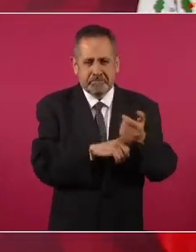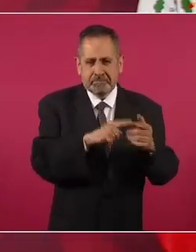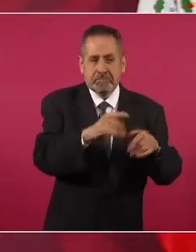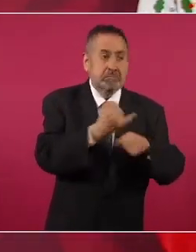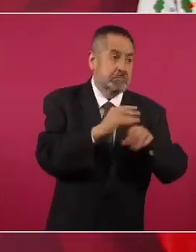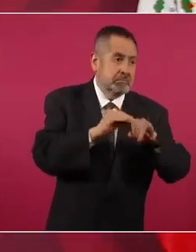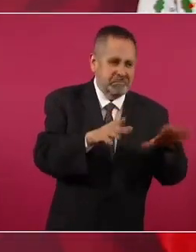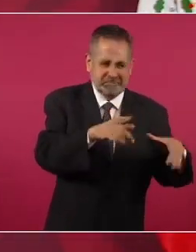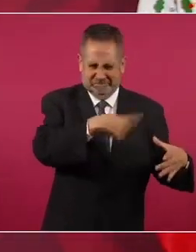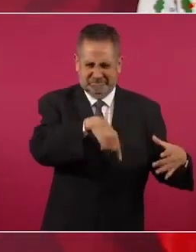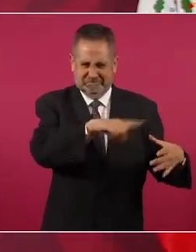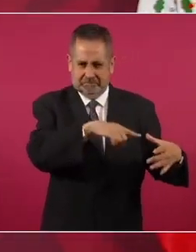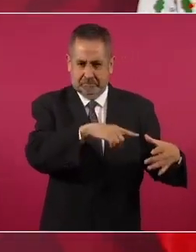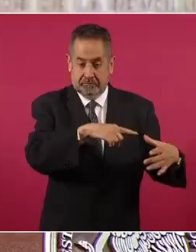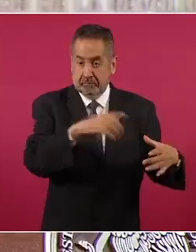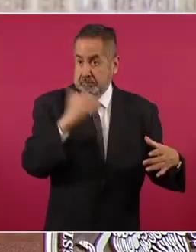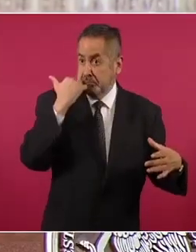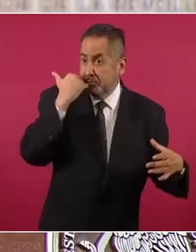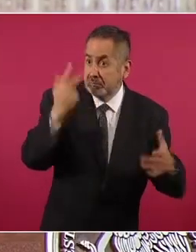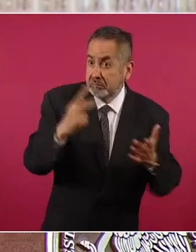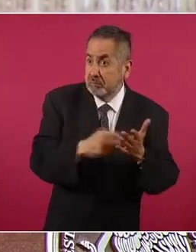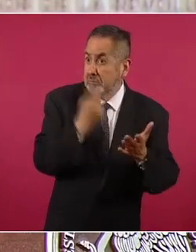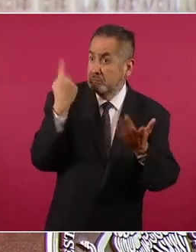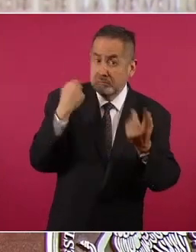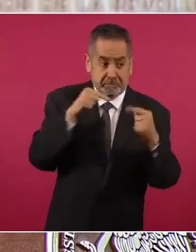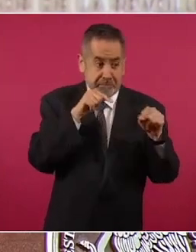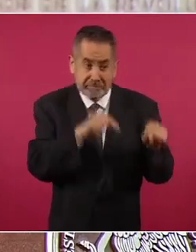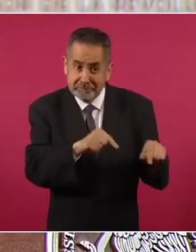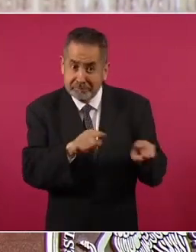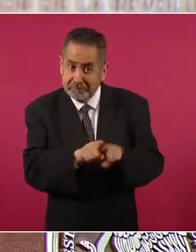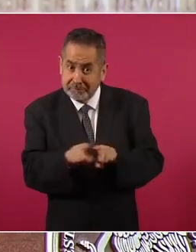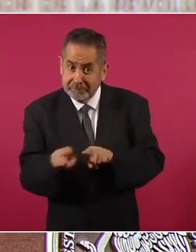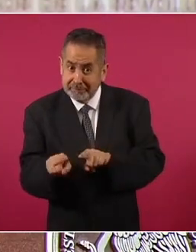información. Eso es lo que quieren.